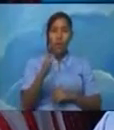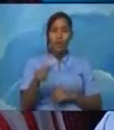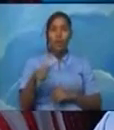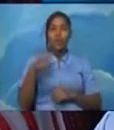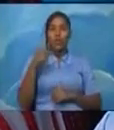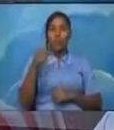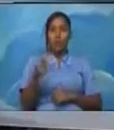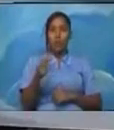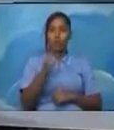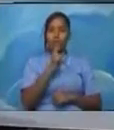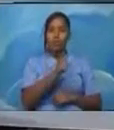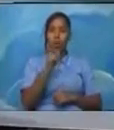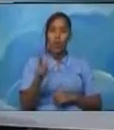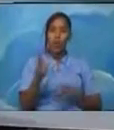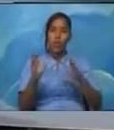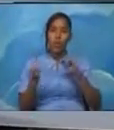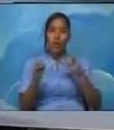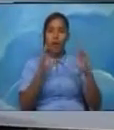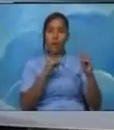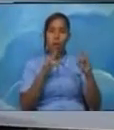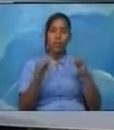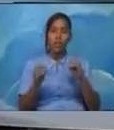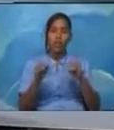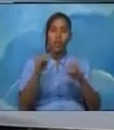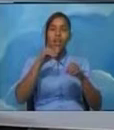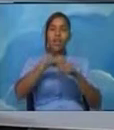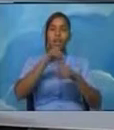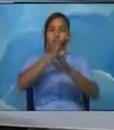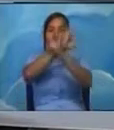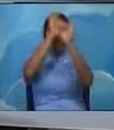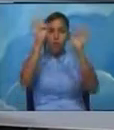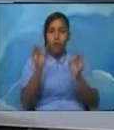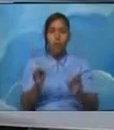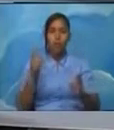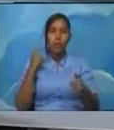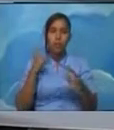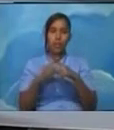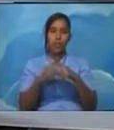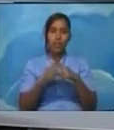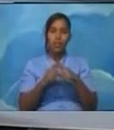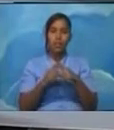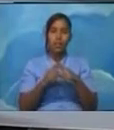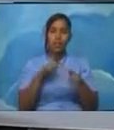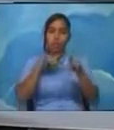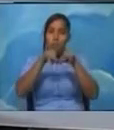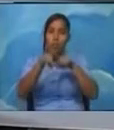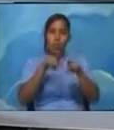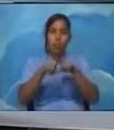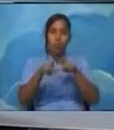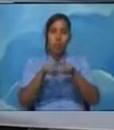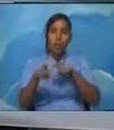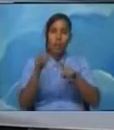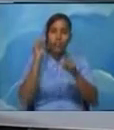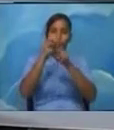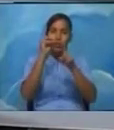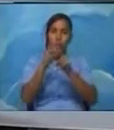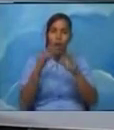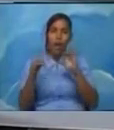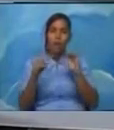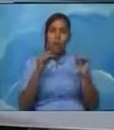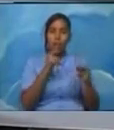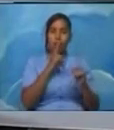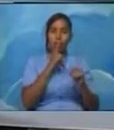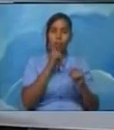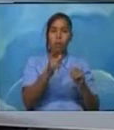cuando ellos hablaron en forma negativa, murmurando,